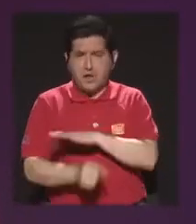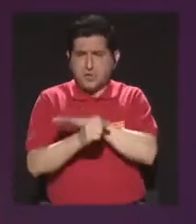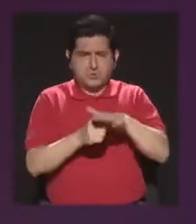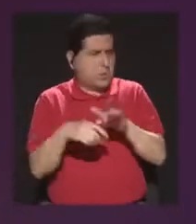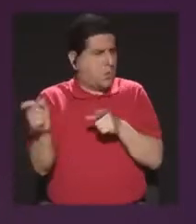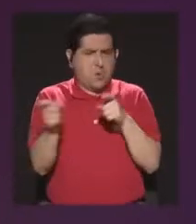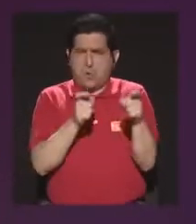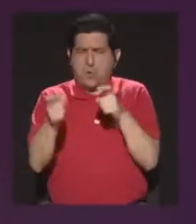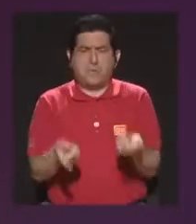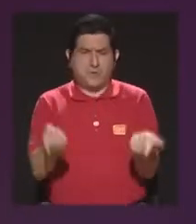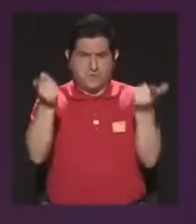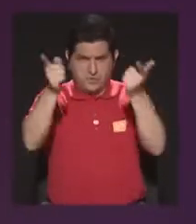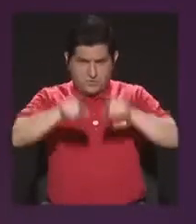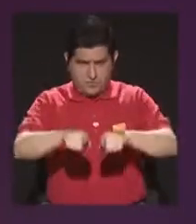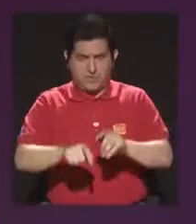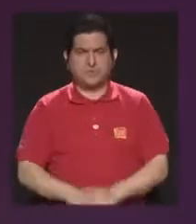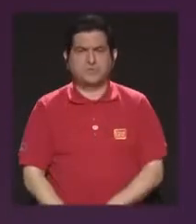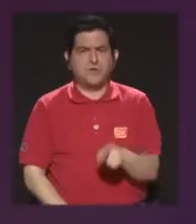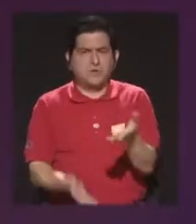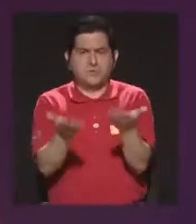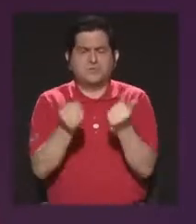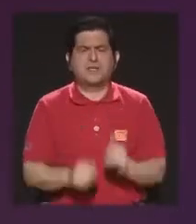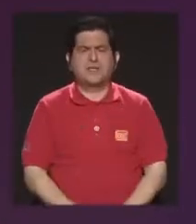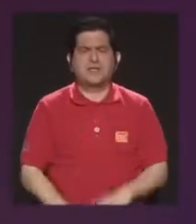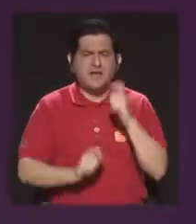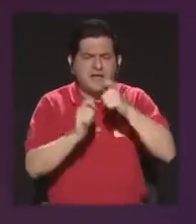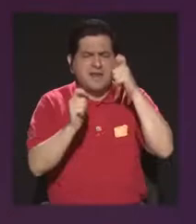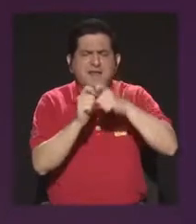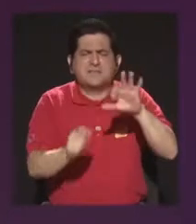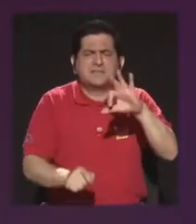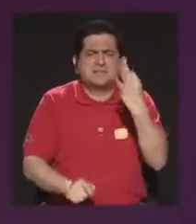control de lo que está sucediendo, de cómo la quieres personalizar